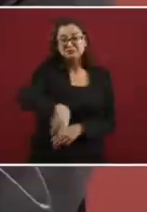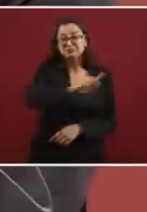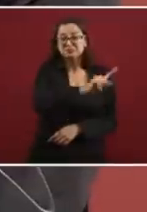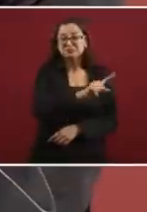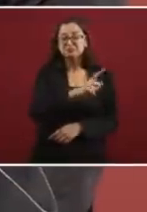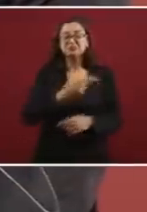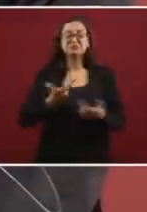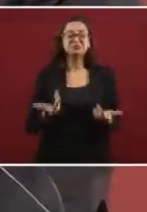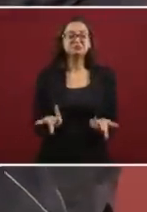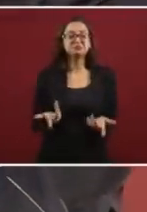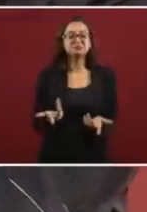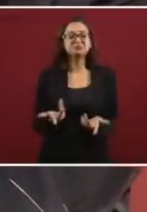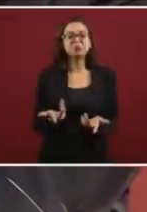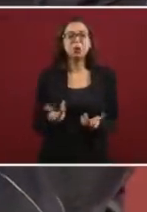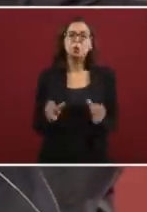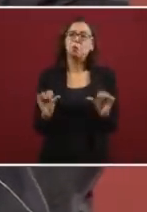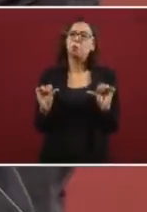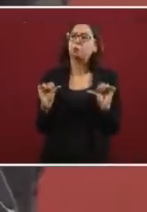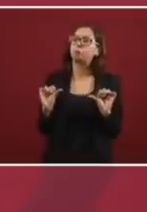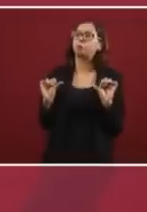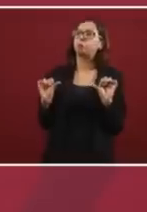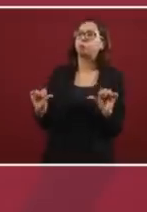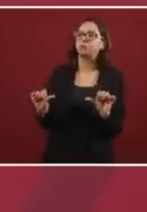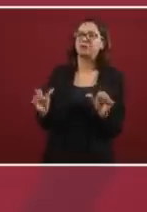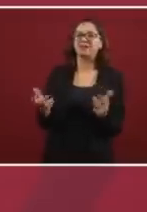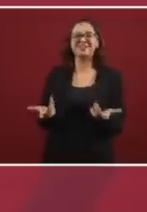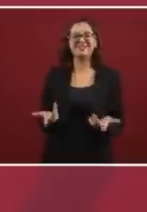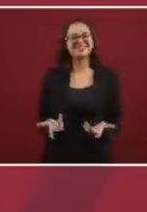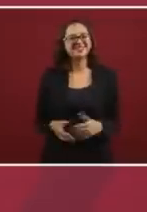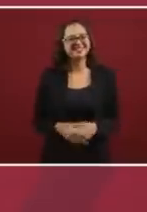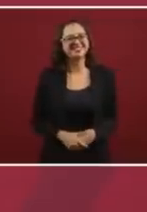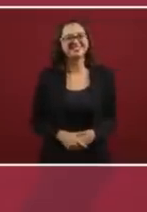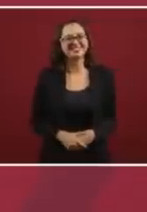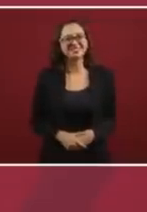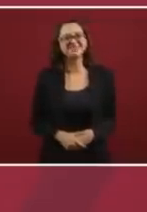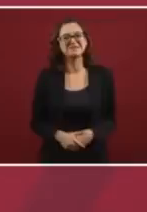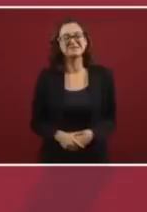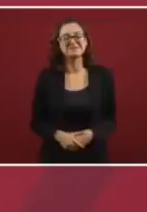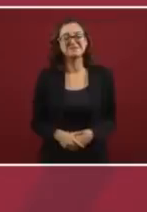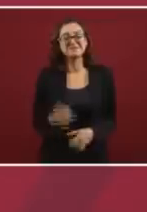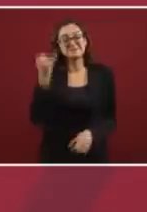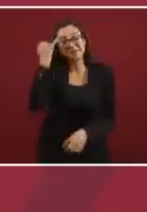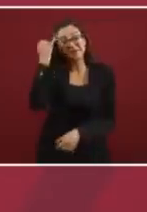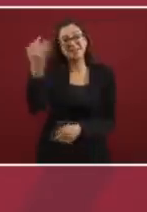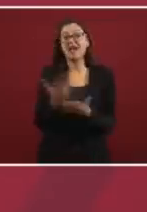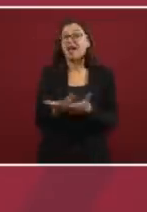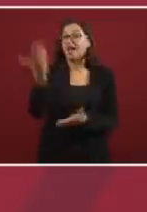imagínense no era delito grave la corrupción